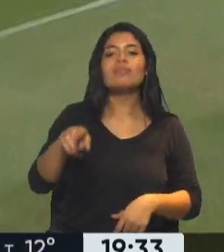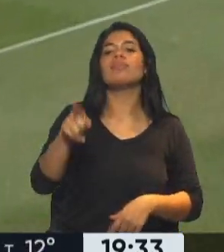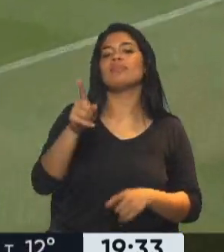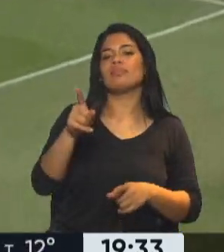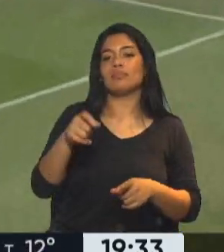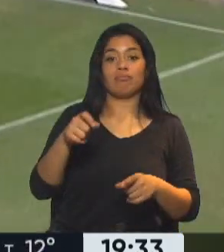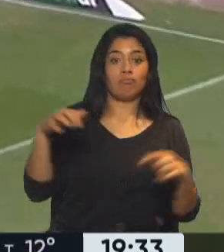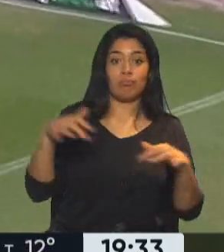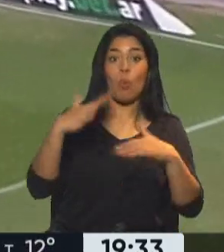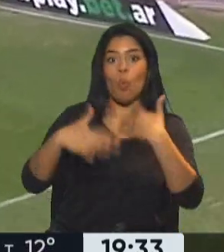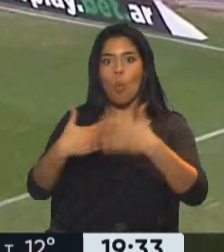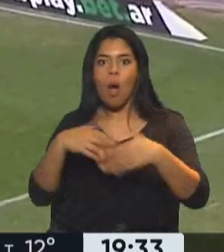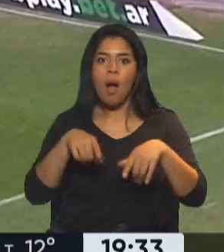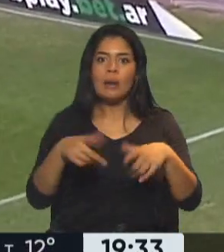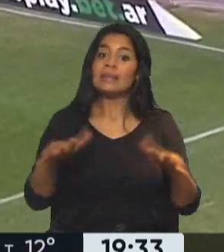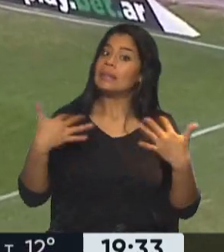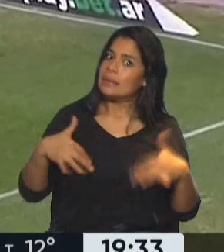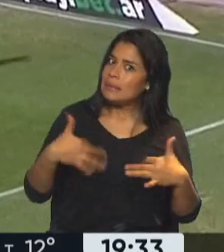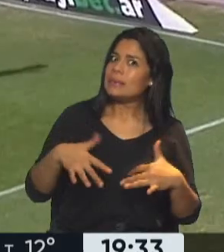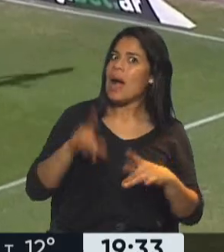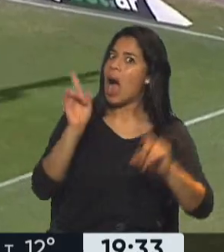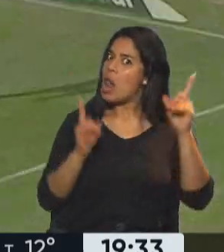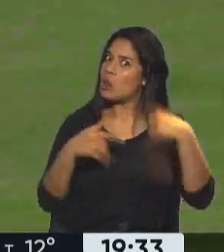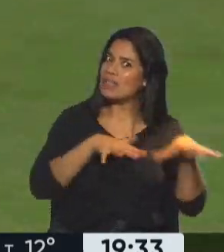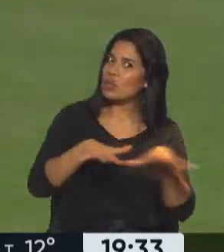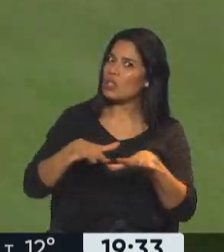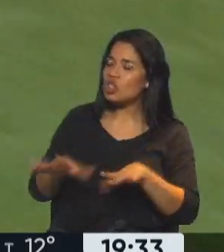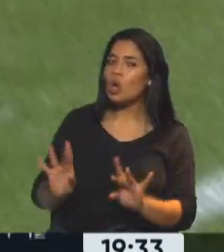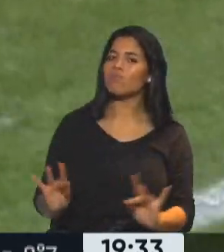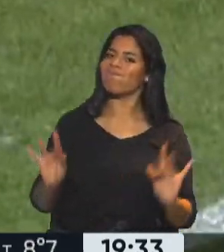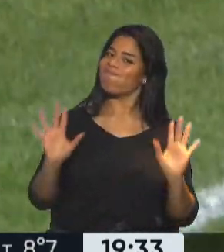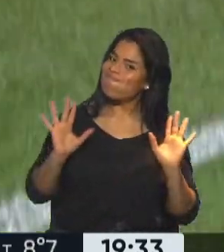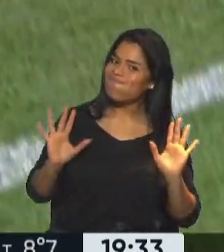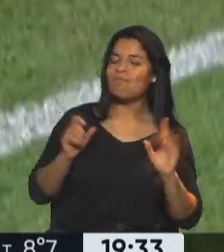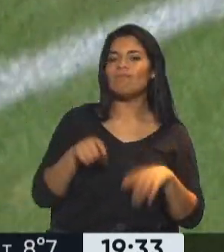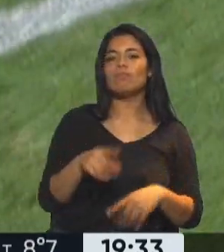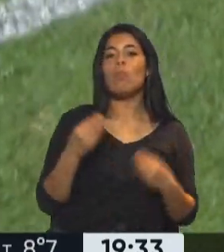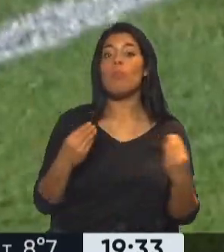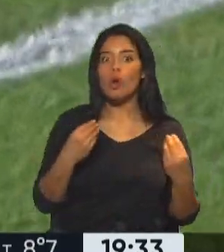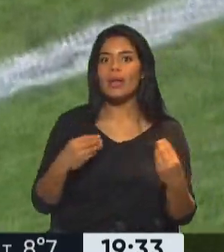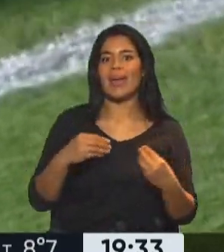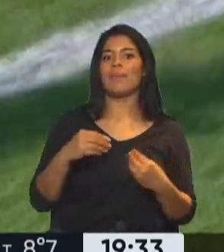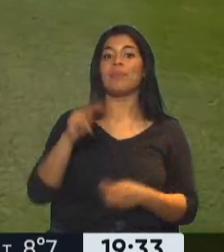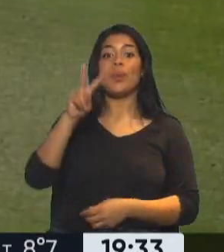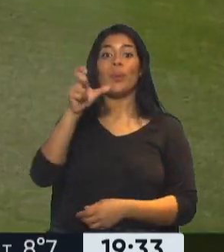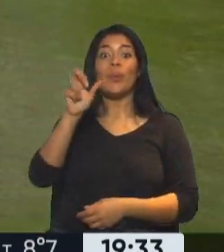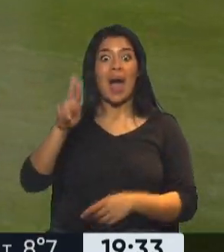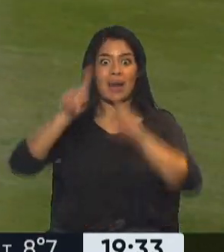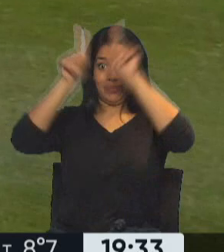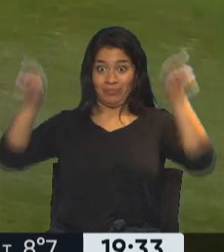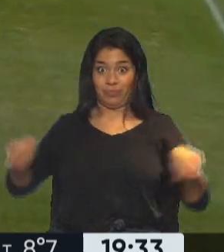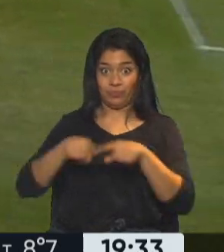unas polémicas increíbles que hubo en este partido. Realmente San Lorenzo fue perjudicado por el VAR, no quiero decir ni siquiera por